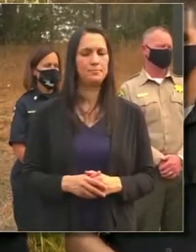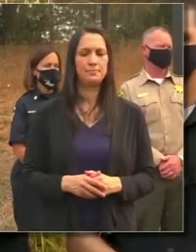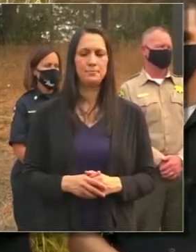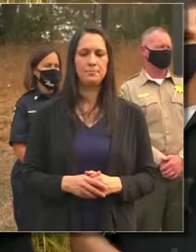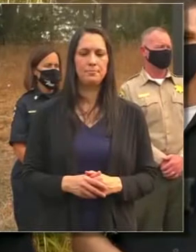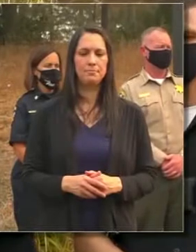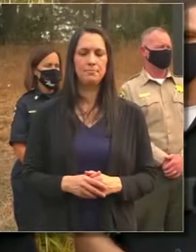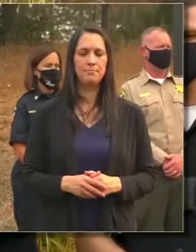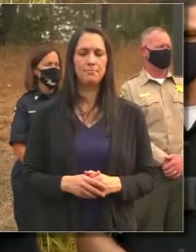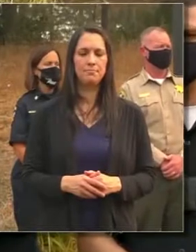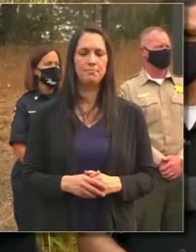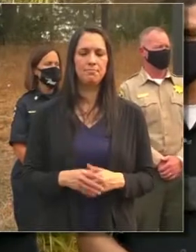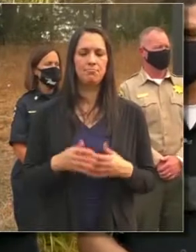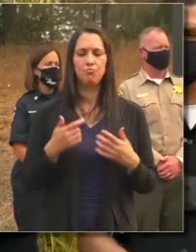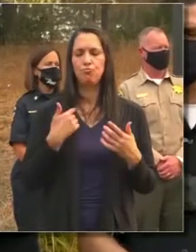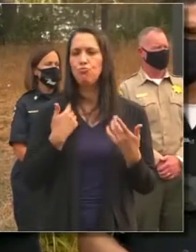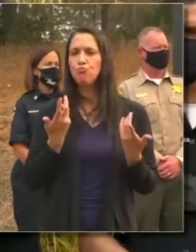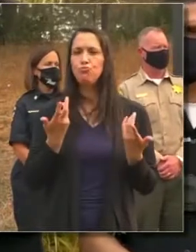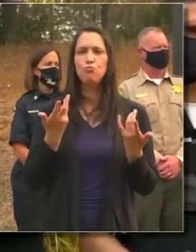inicialmente